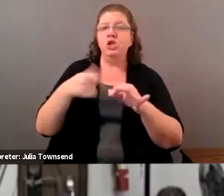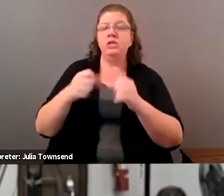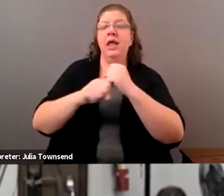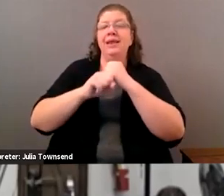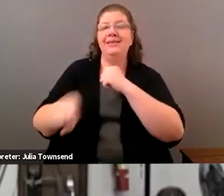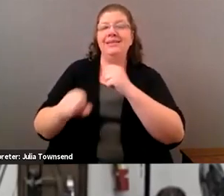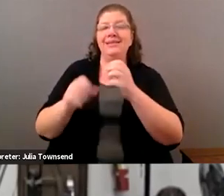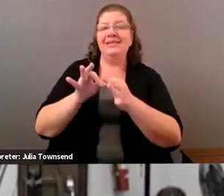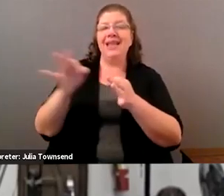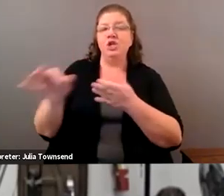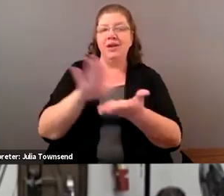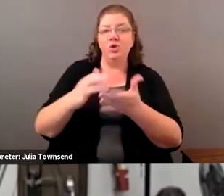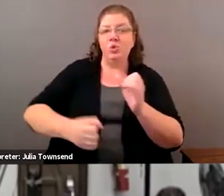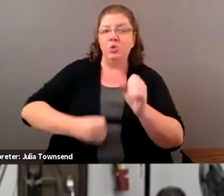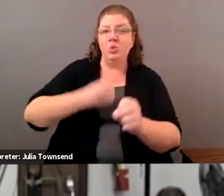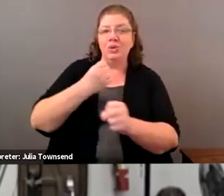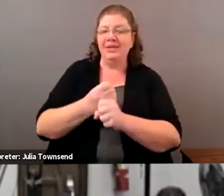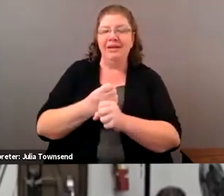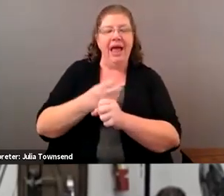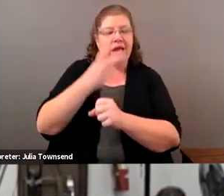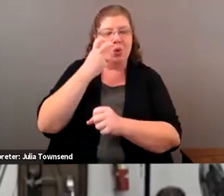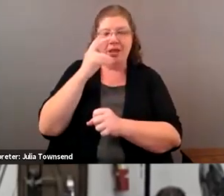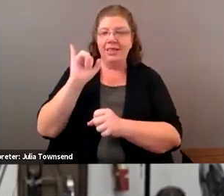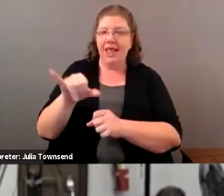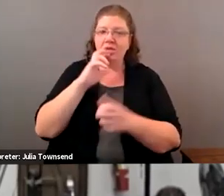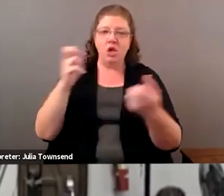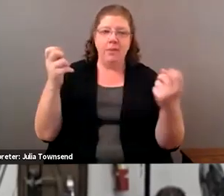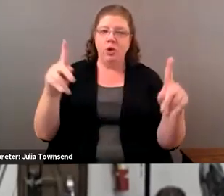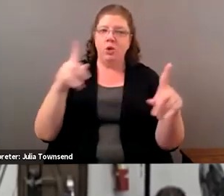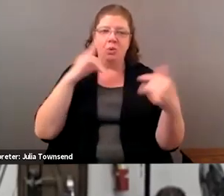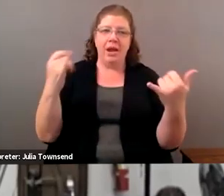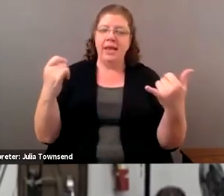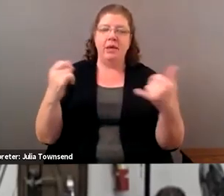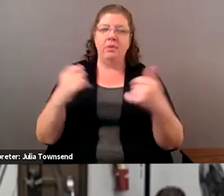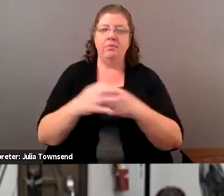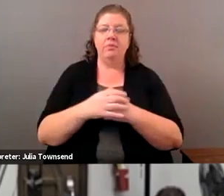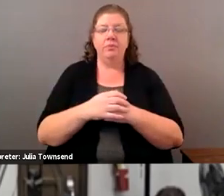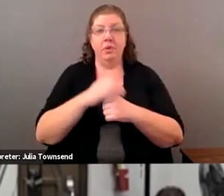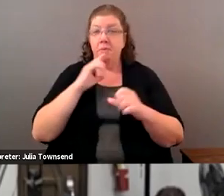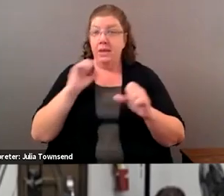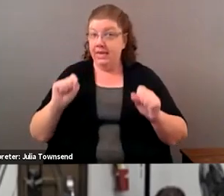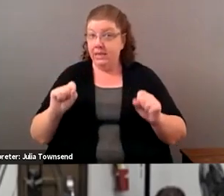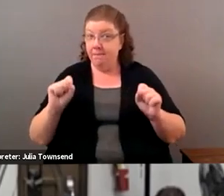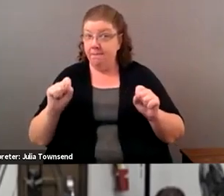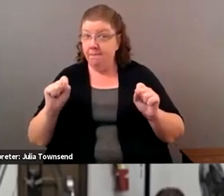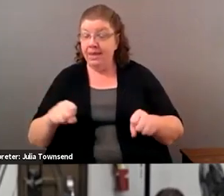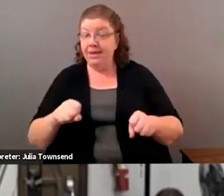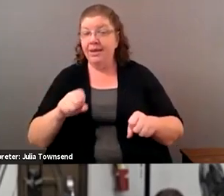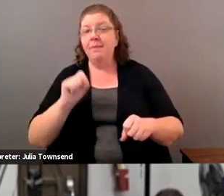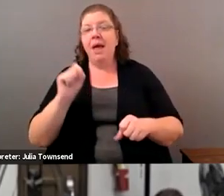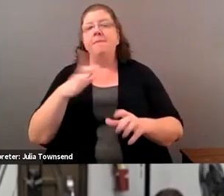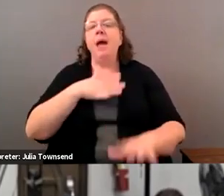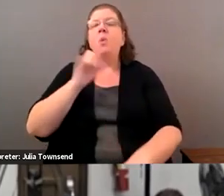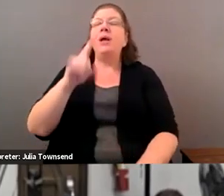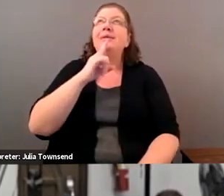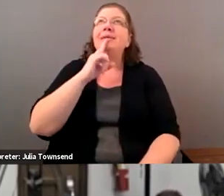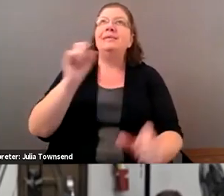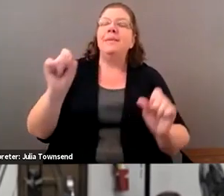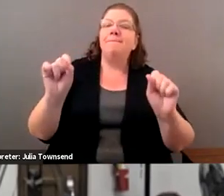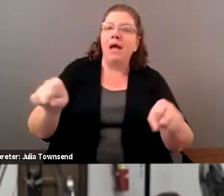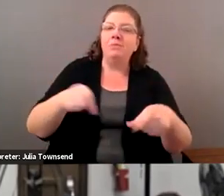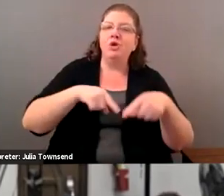y creo que esto es una oportunidad factible por el momento pero es posible porque tras